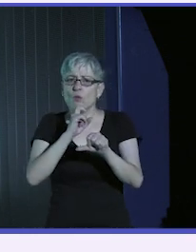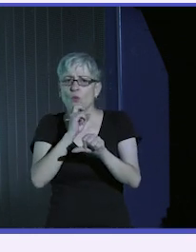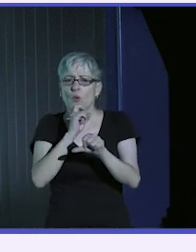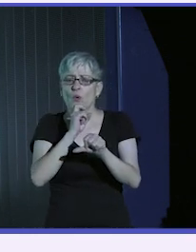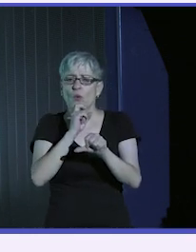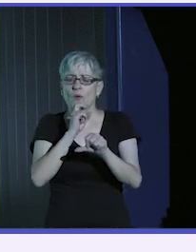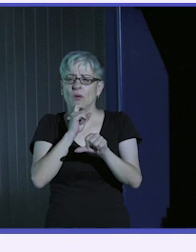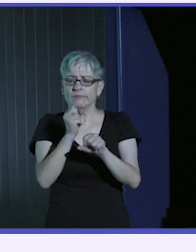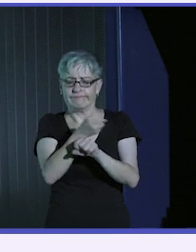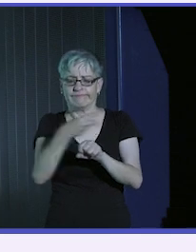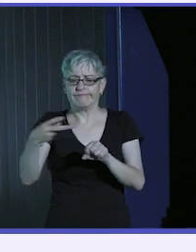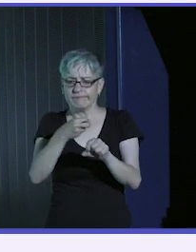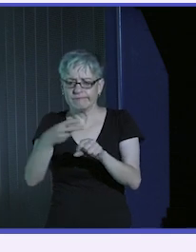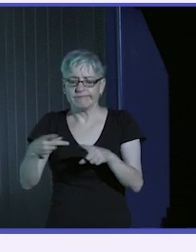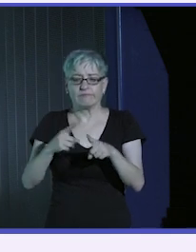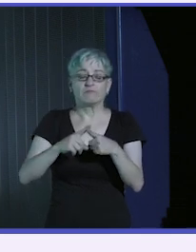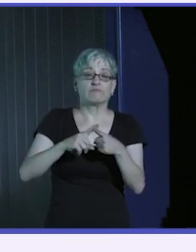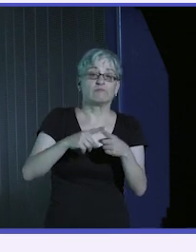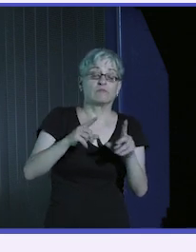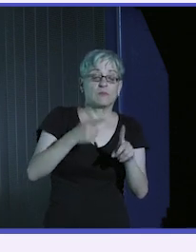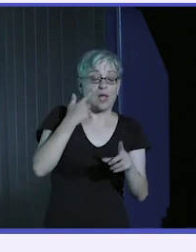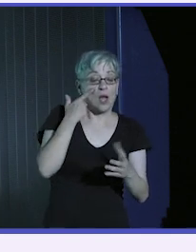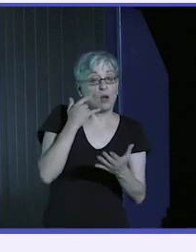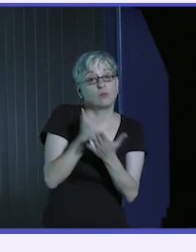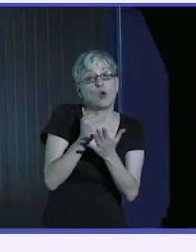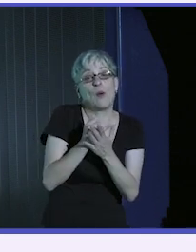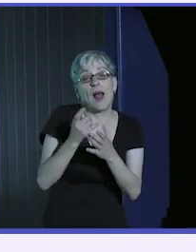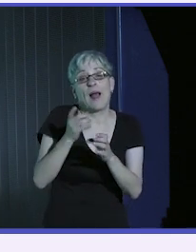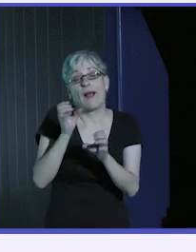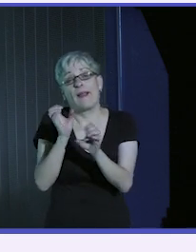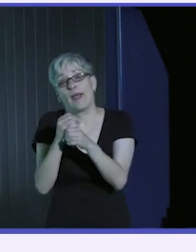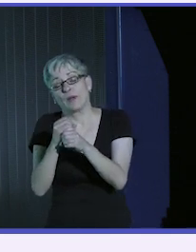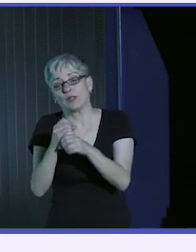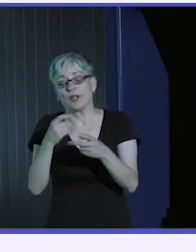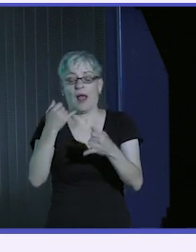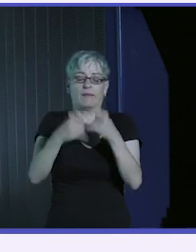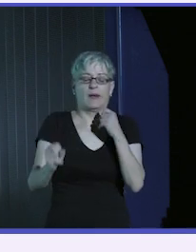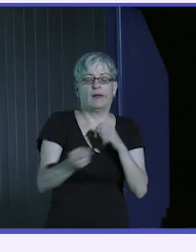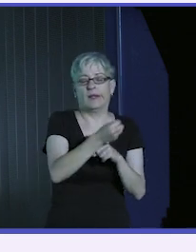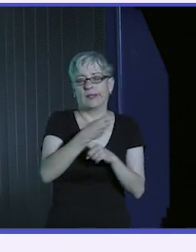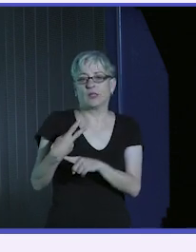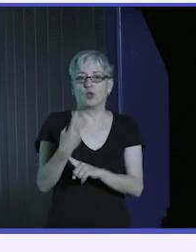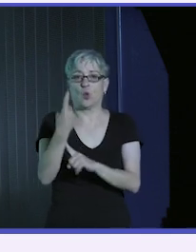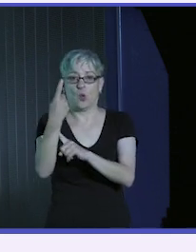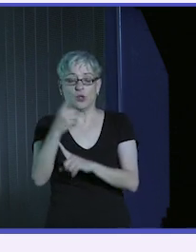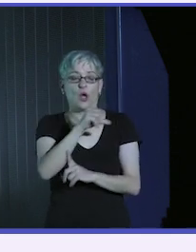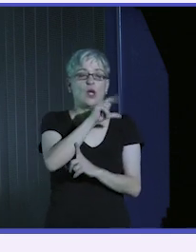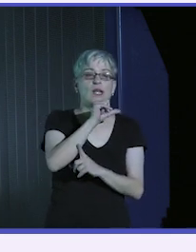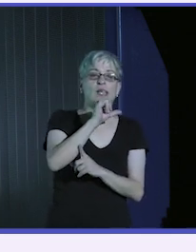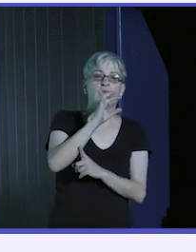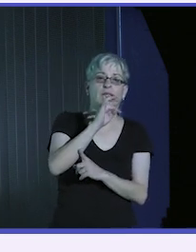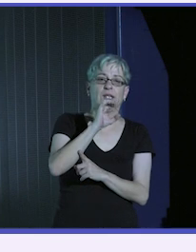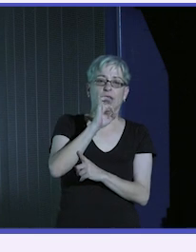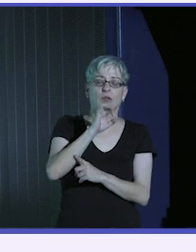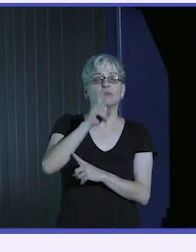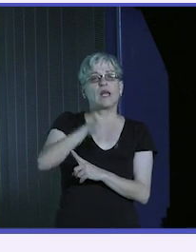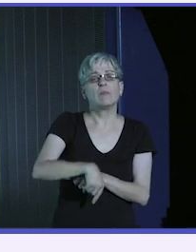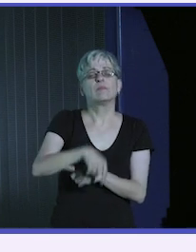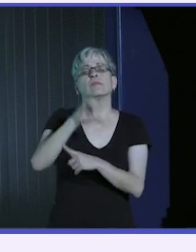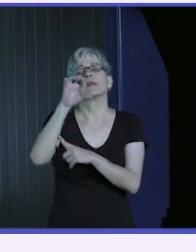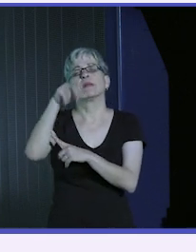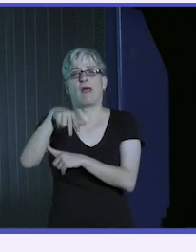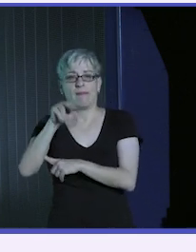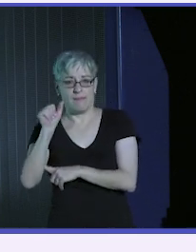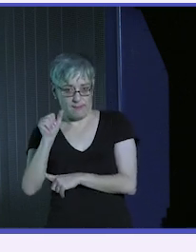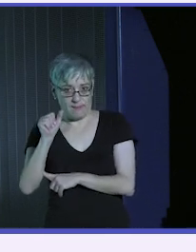compuestos físicos y los probaran en el laboratorio encontrando solo uno, que combina litio y sodio en ciertas cantidades, y es lo que se